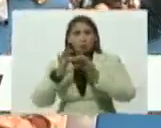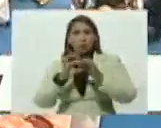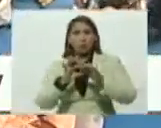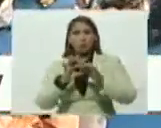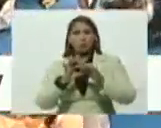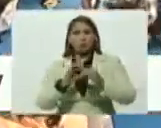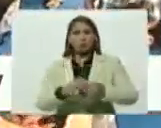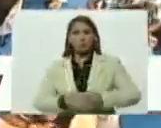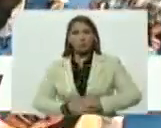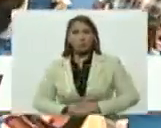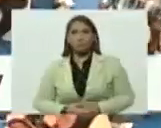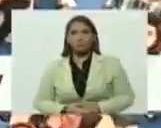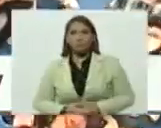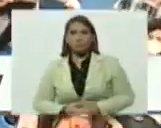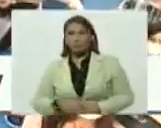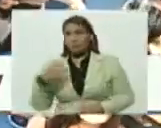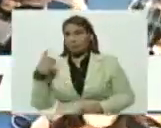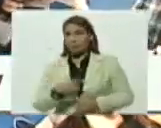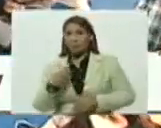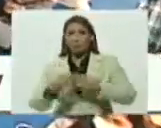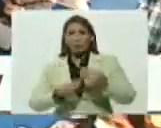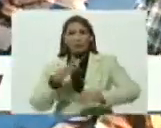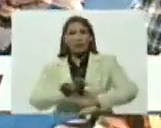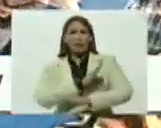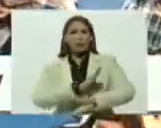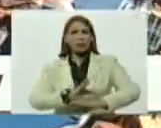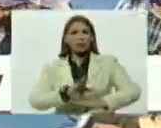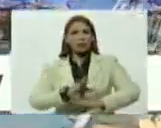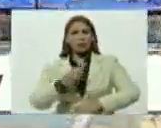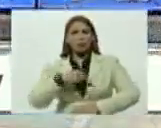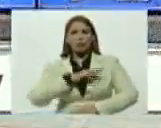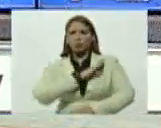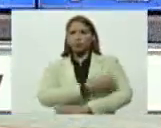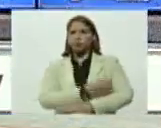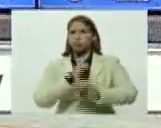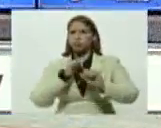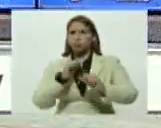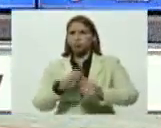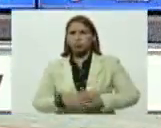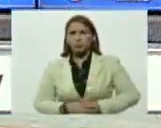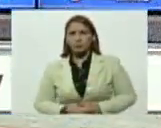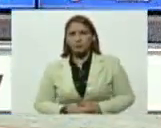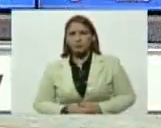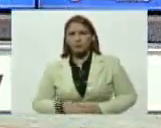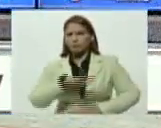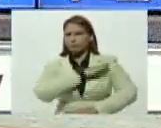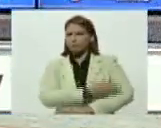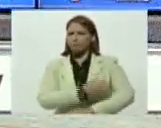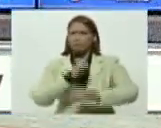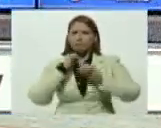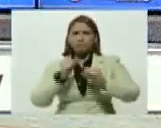Tenemos que hacernos como la canción, indestructibles, Ana, indestructible. Y